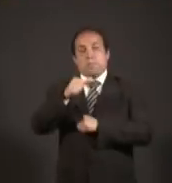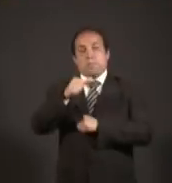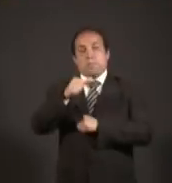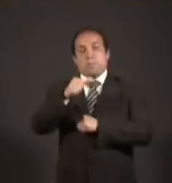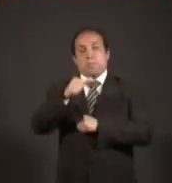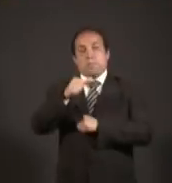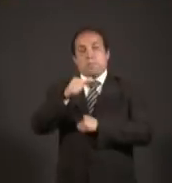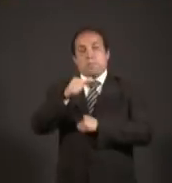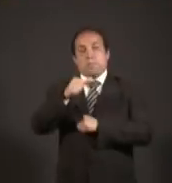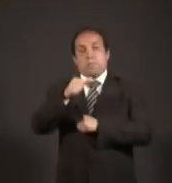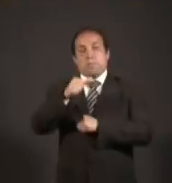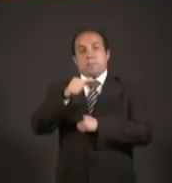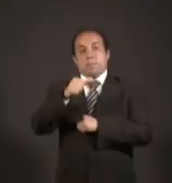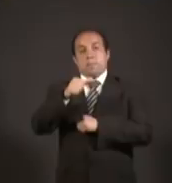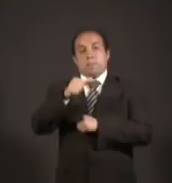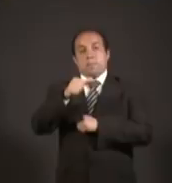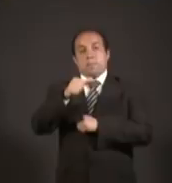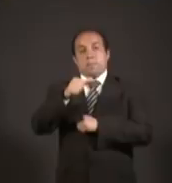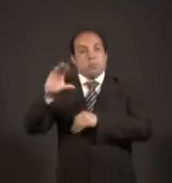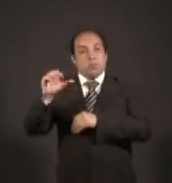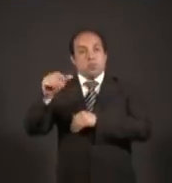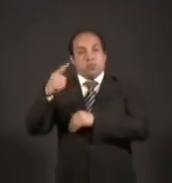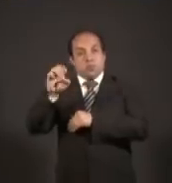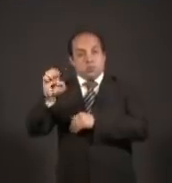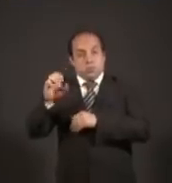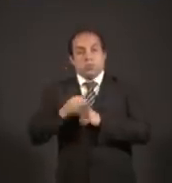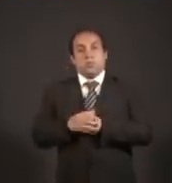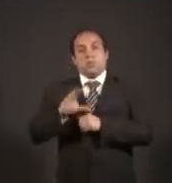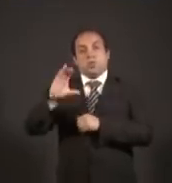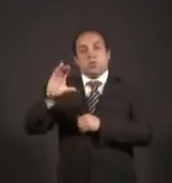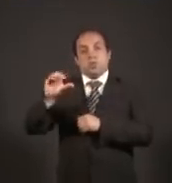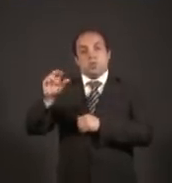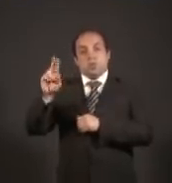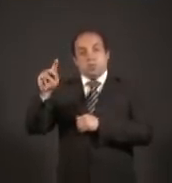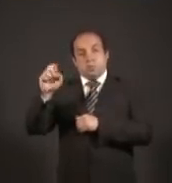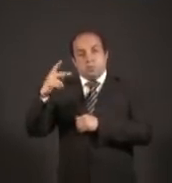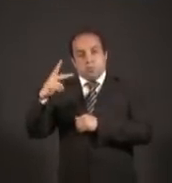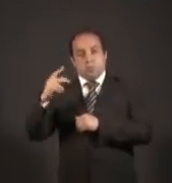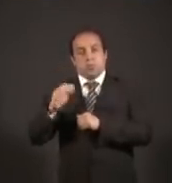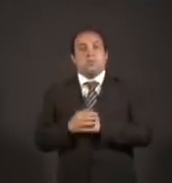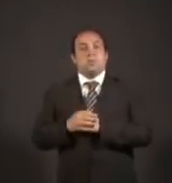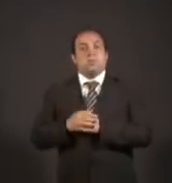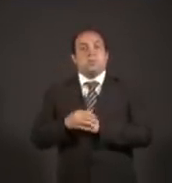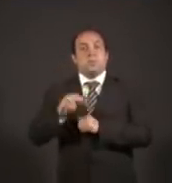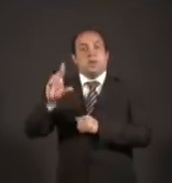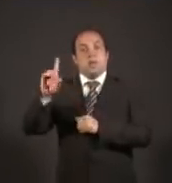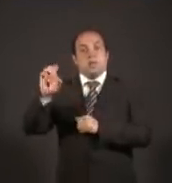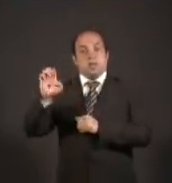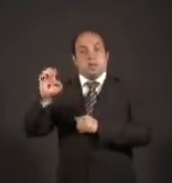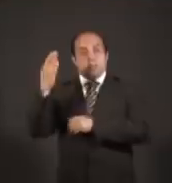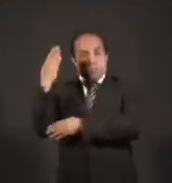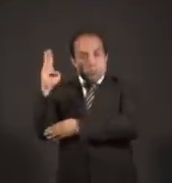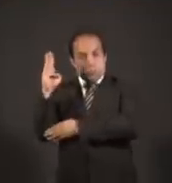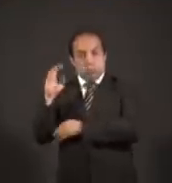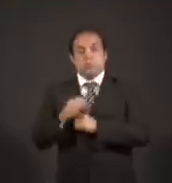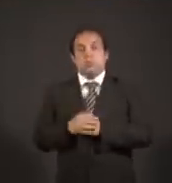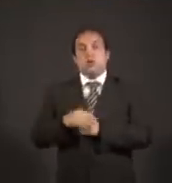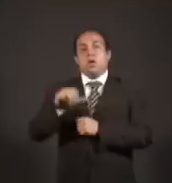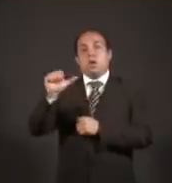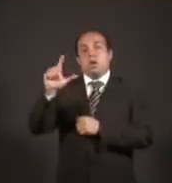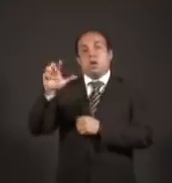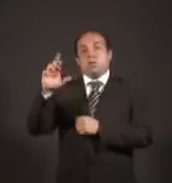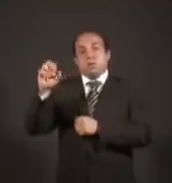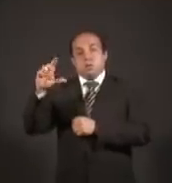Castillo Grande, Cocoyotes, Cuautepec de Madero, Del Bosque, El Arbolillo, El